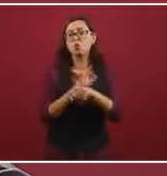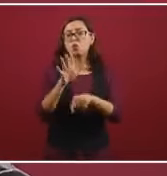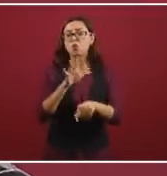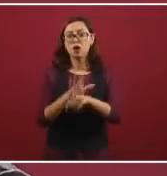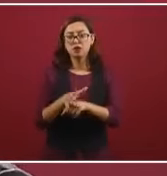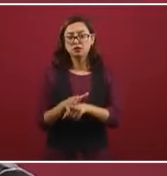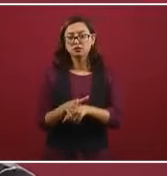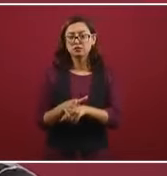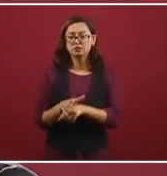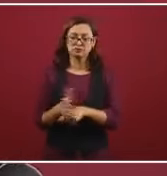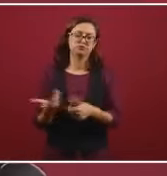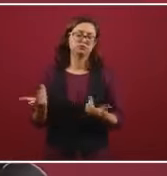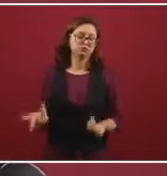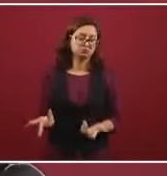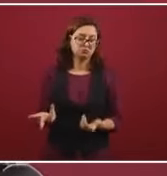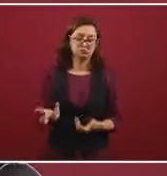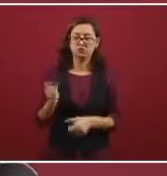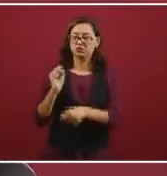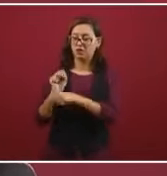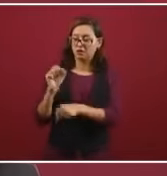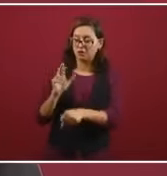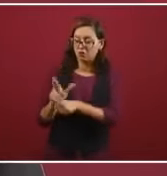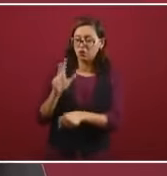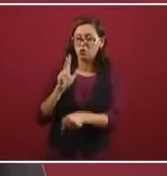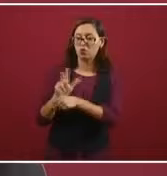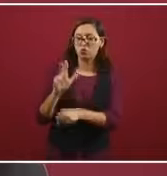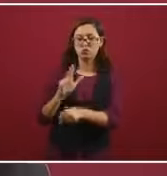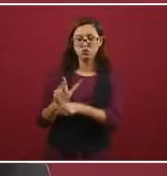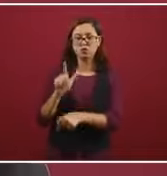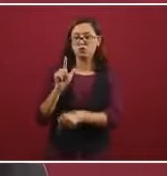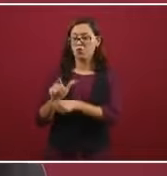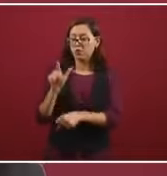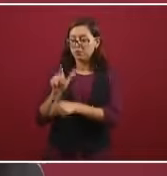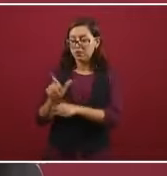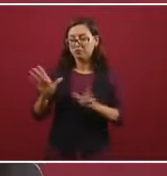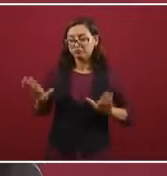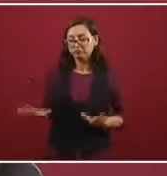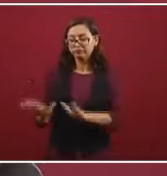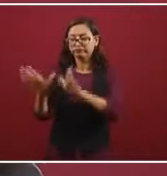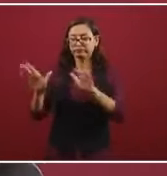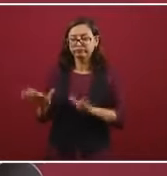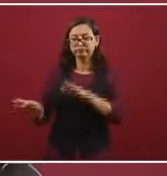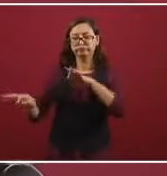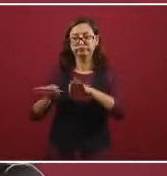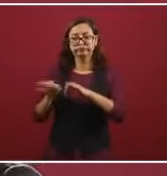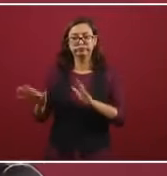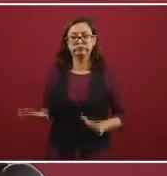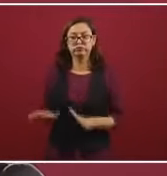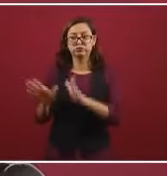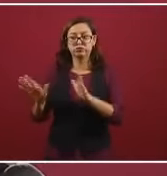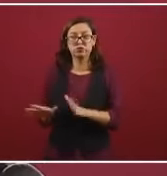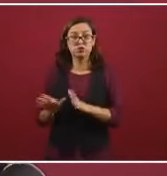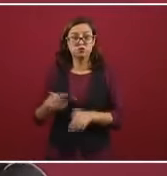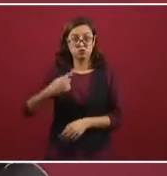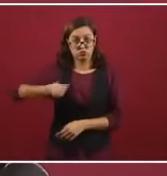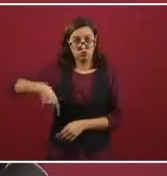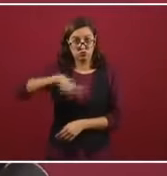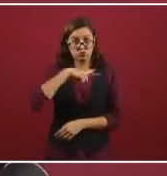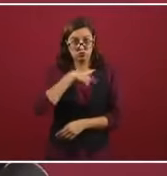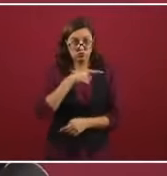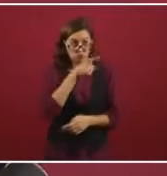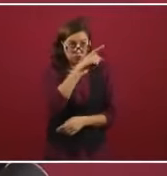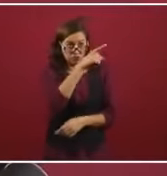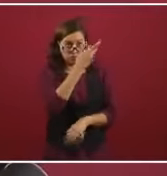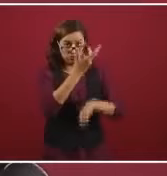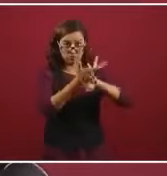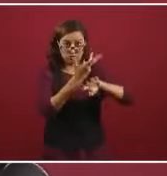Salvador. Esa es la postura de México. Porque nosotros no podemos determinar la política norteamericana. La